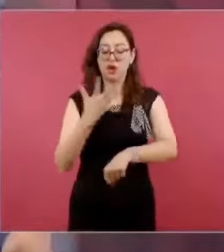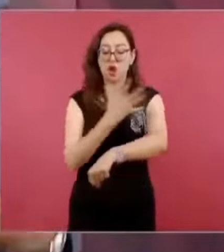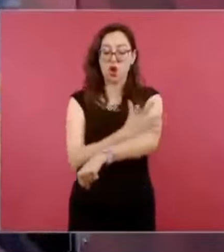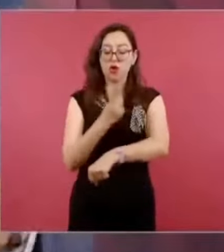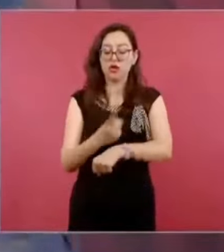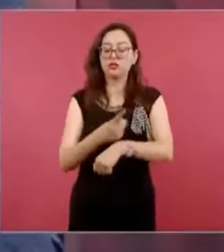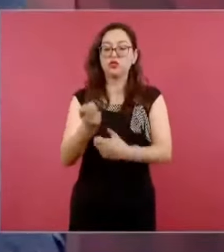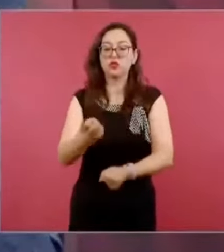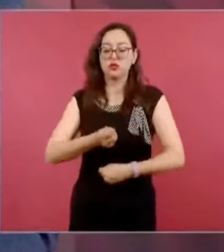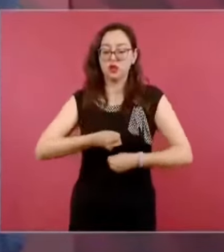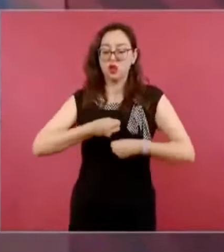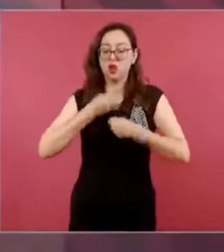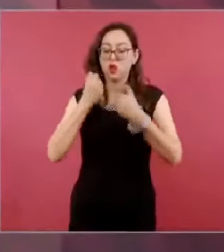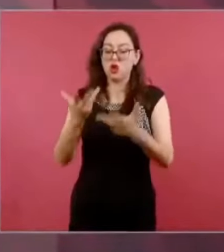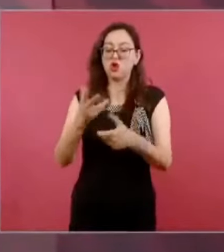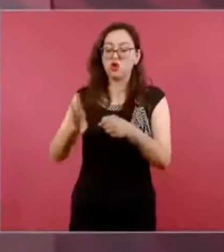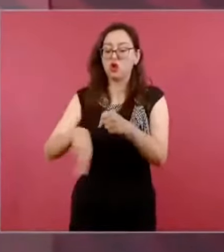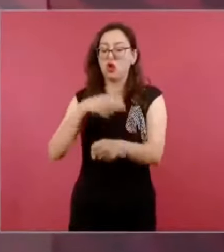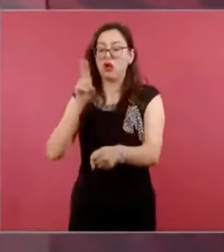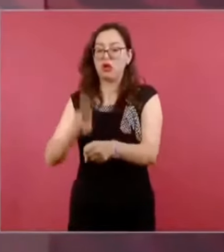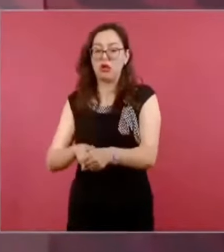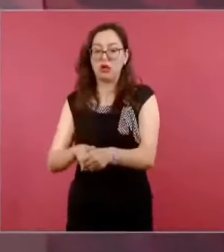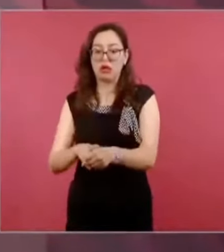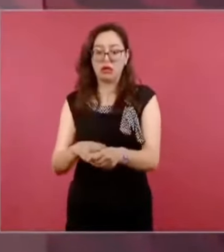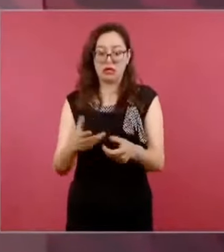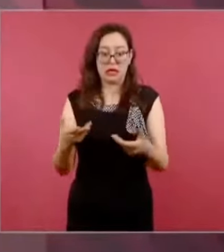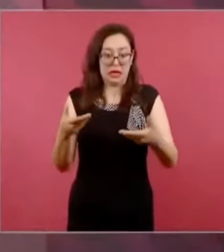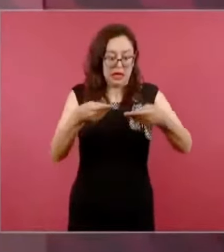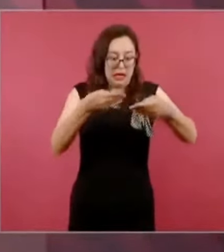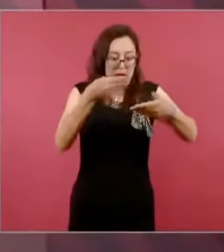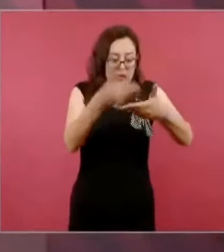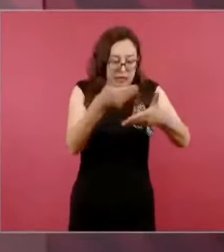piensan, que no les pongan